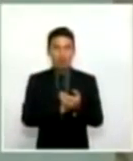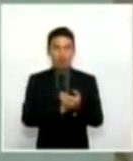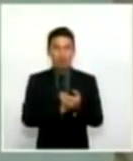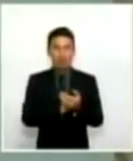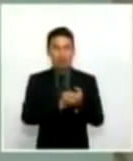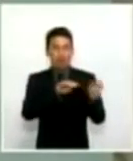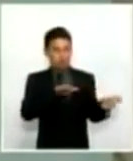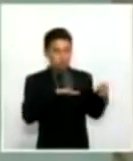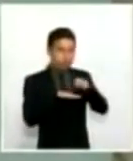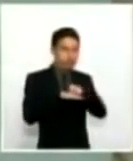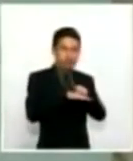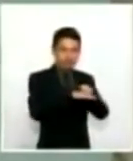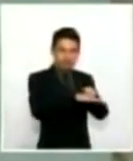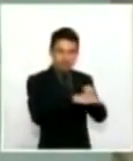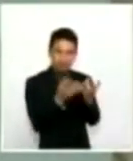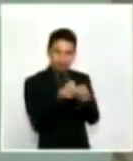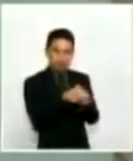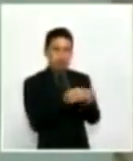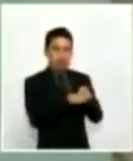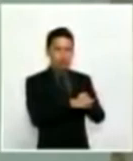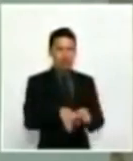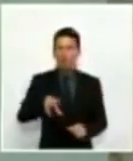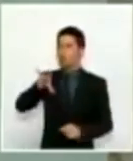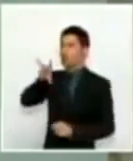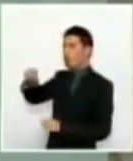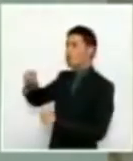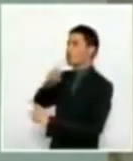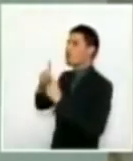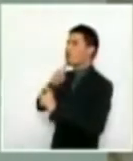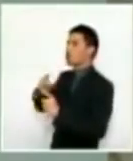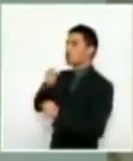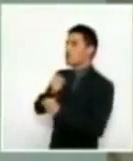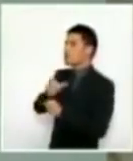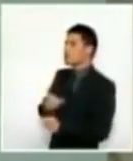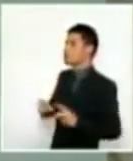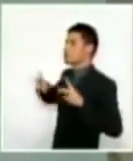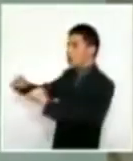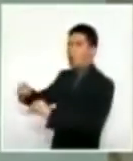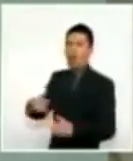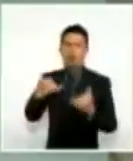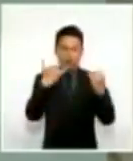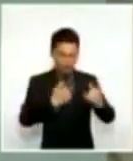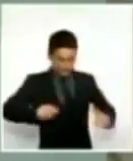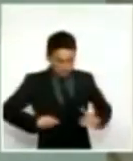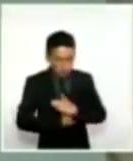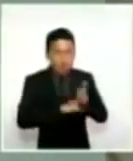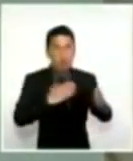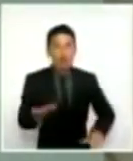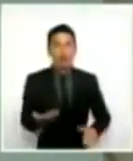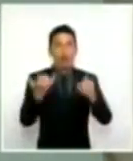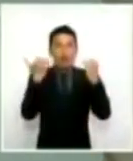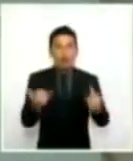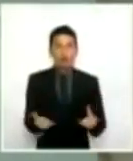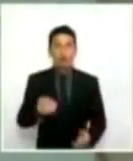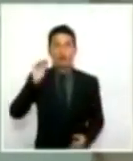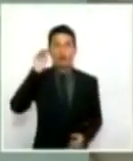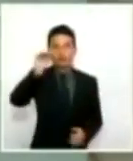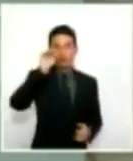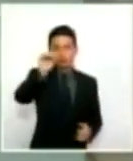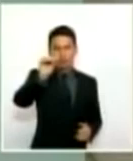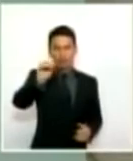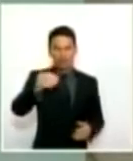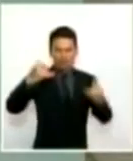que no se le permitió el acceso al diálogo con los trabajadores. Pueden celebrar más hoy